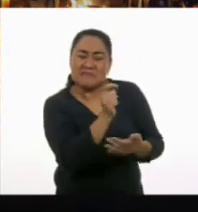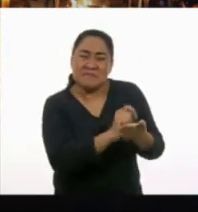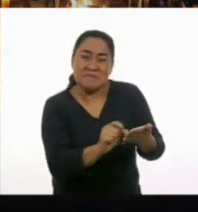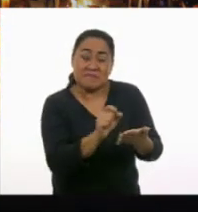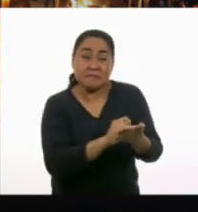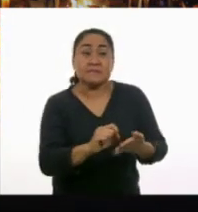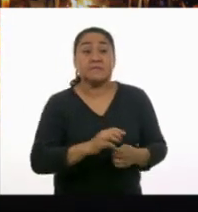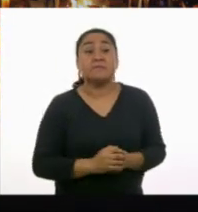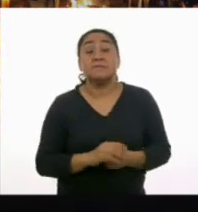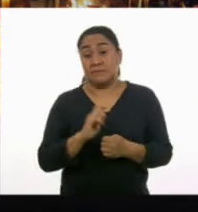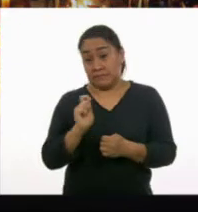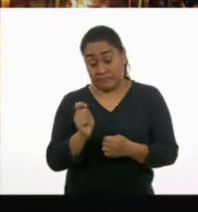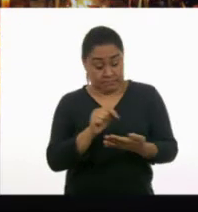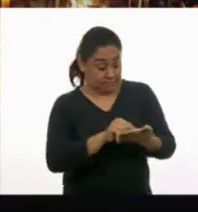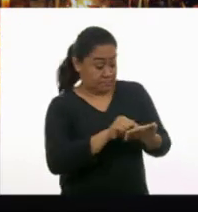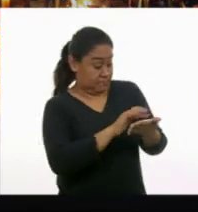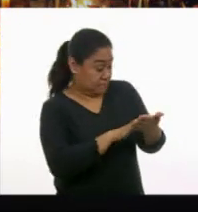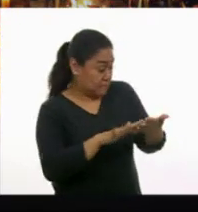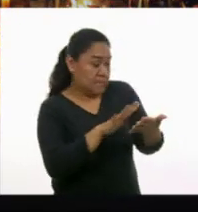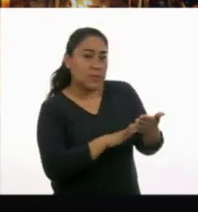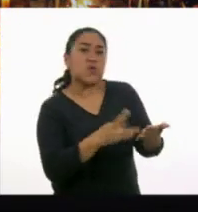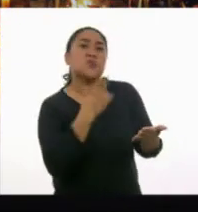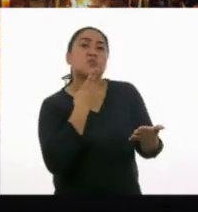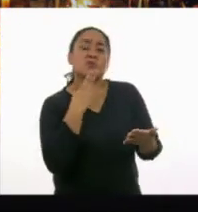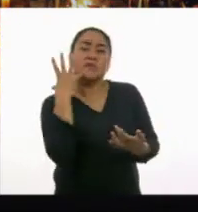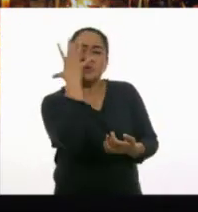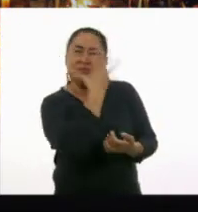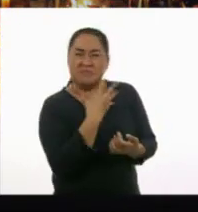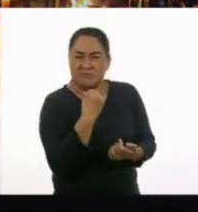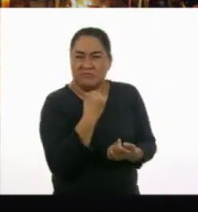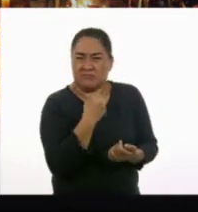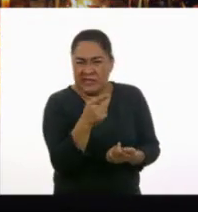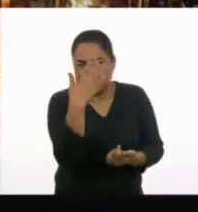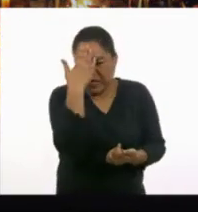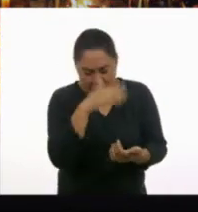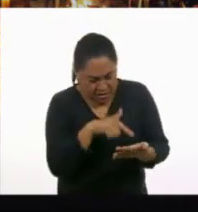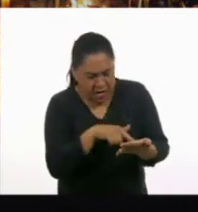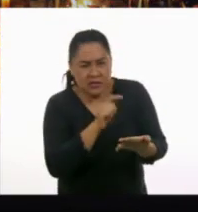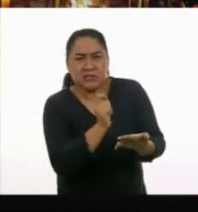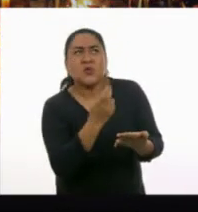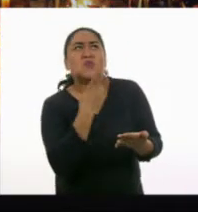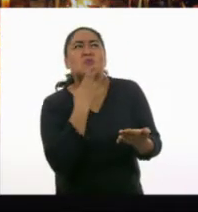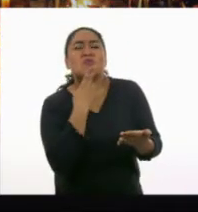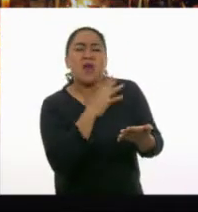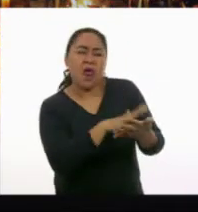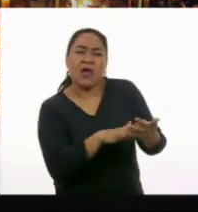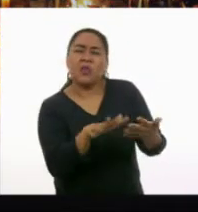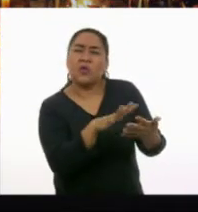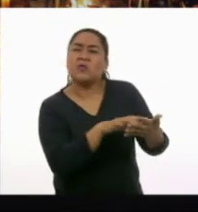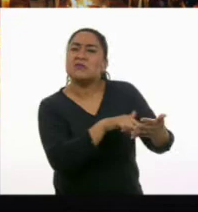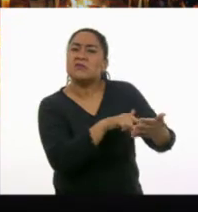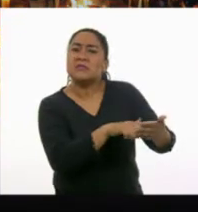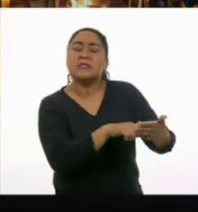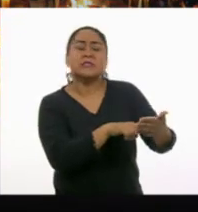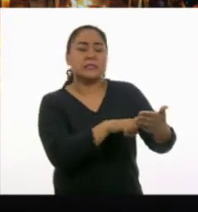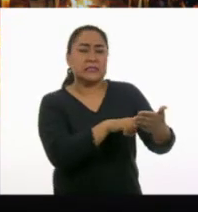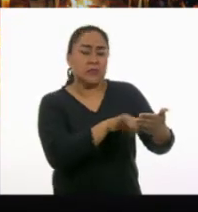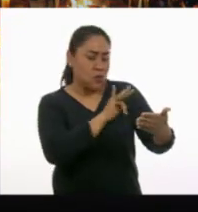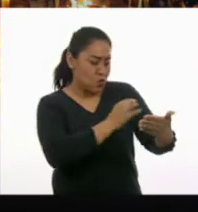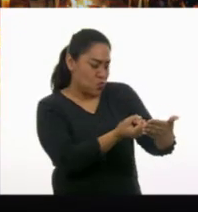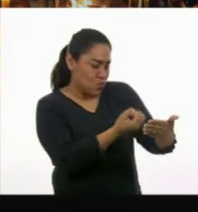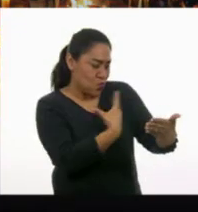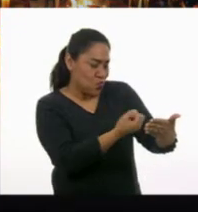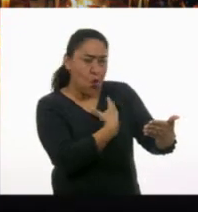además la lectura es maravillosa. ¿Sabes a qué sabe la lectura? ¿A qué sabe? Sabe a